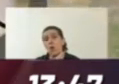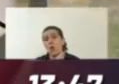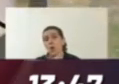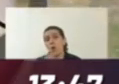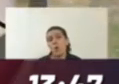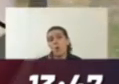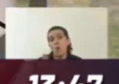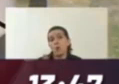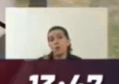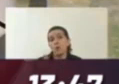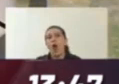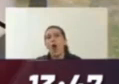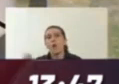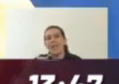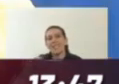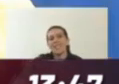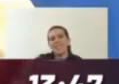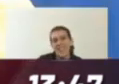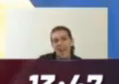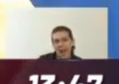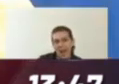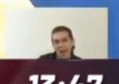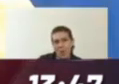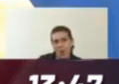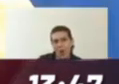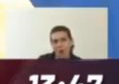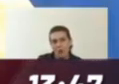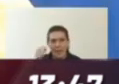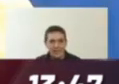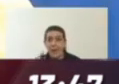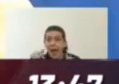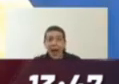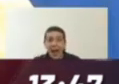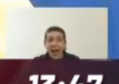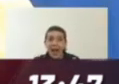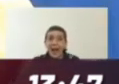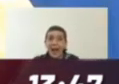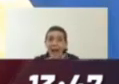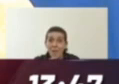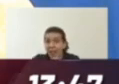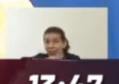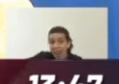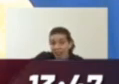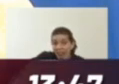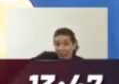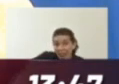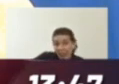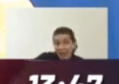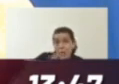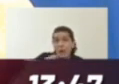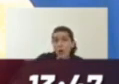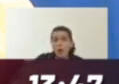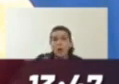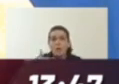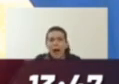provincia de Buenos Aires. Este es el epicentro del problema, para contarles